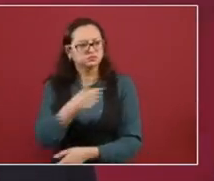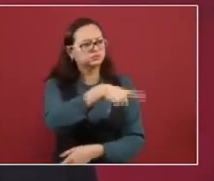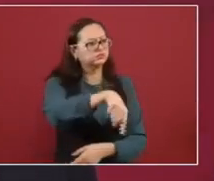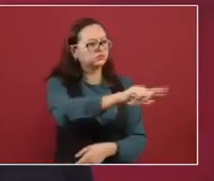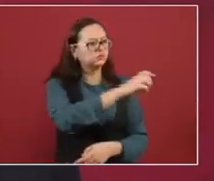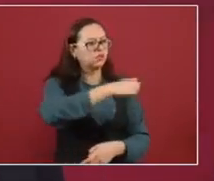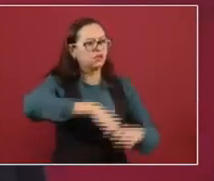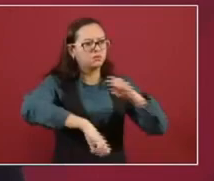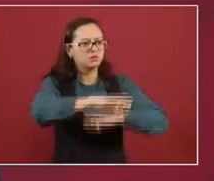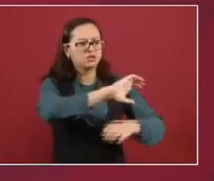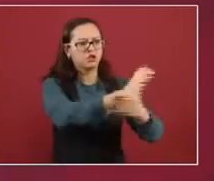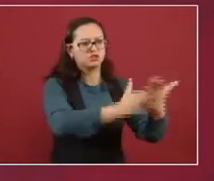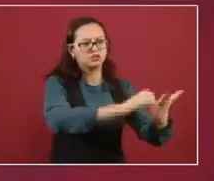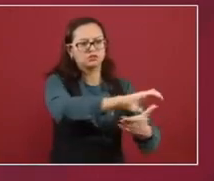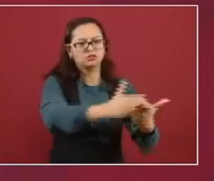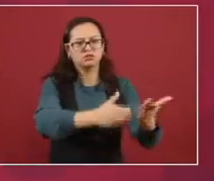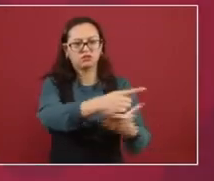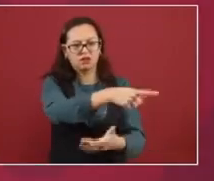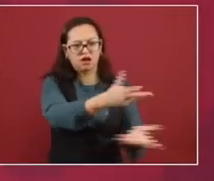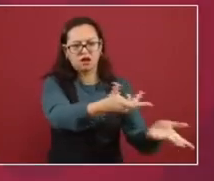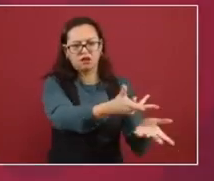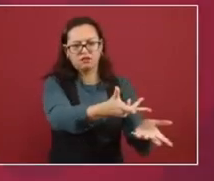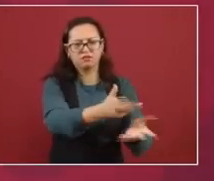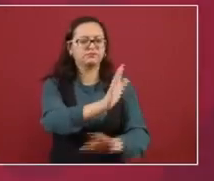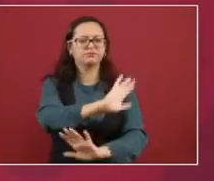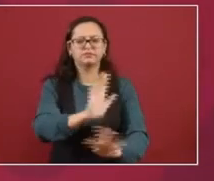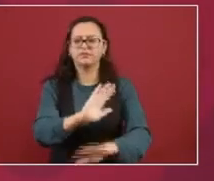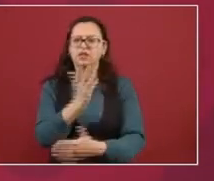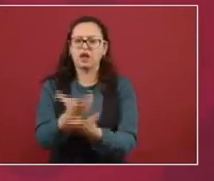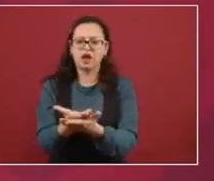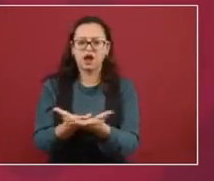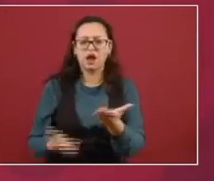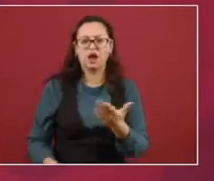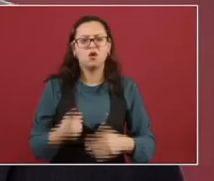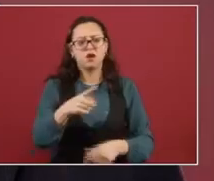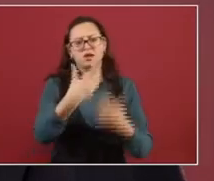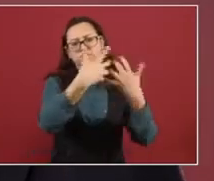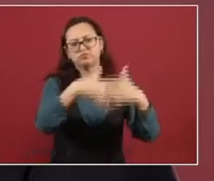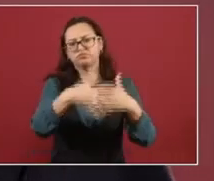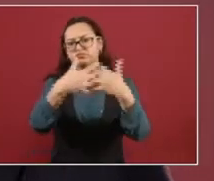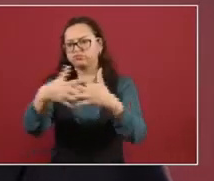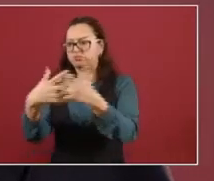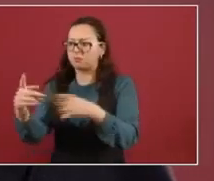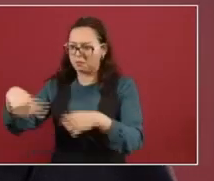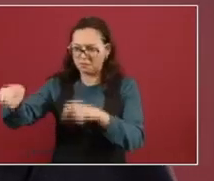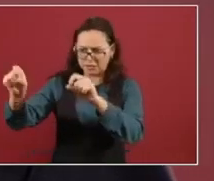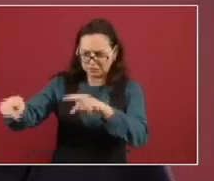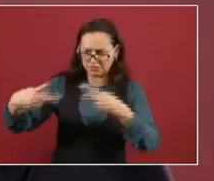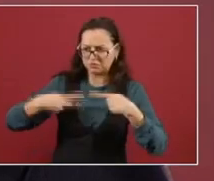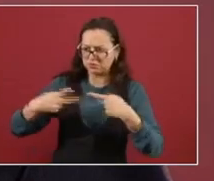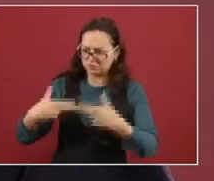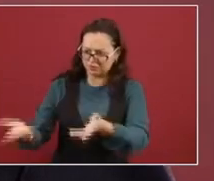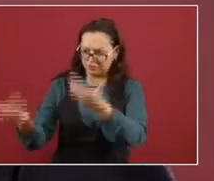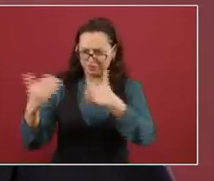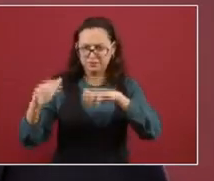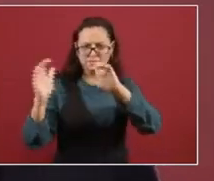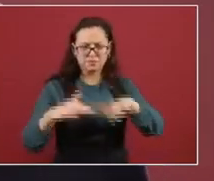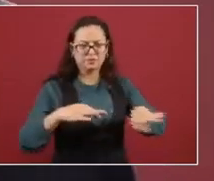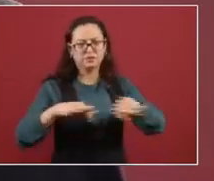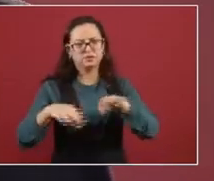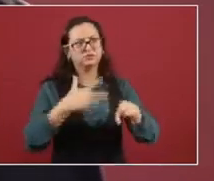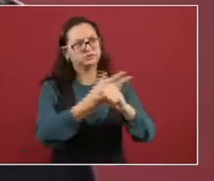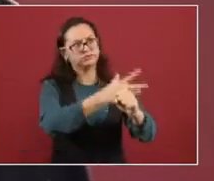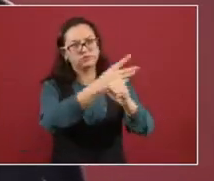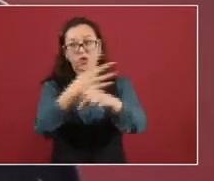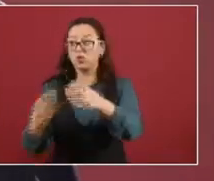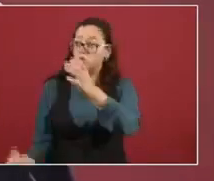trabajadores vamos a rehabilitar las refinerías y se van a contratar más trabajadores. Por